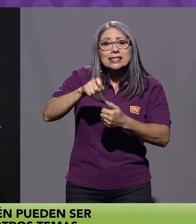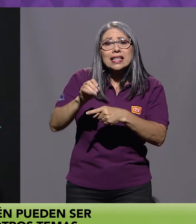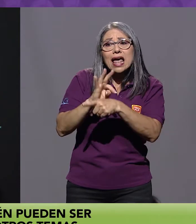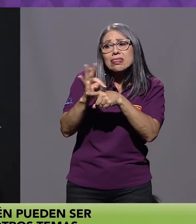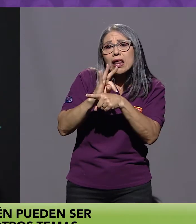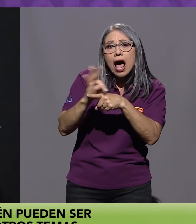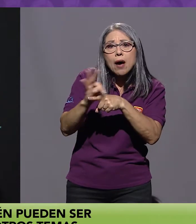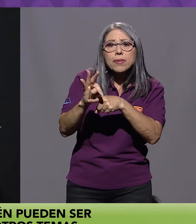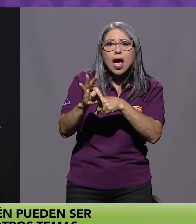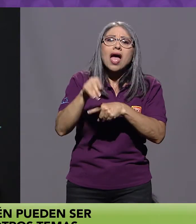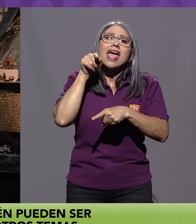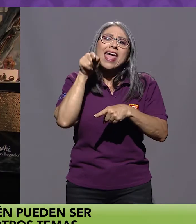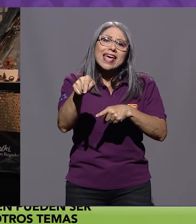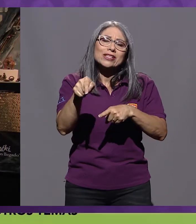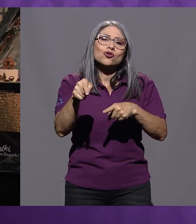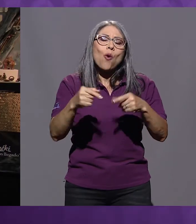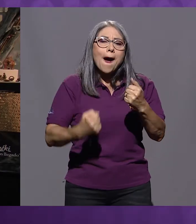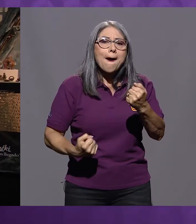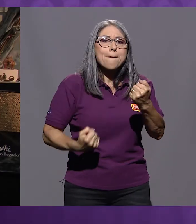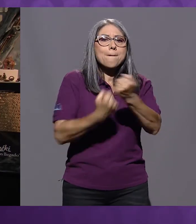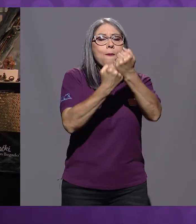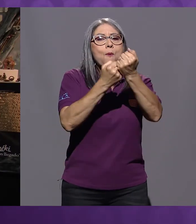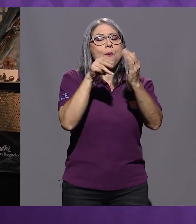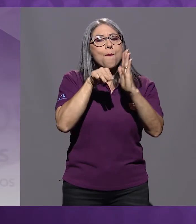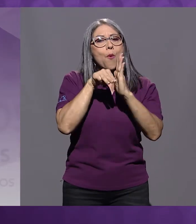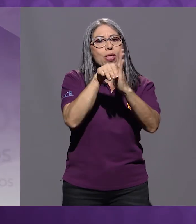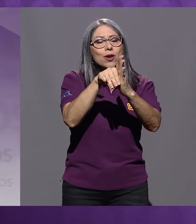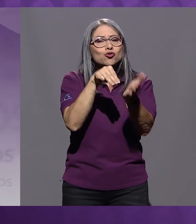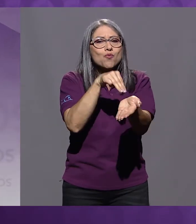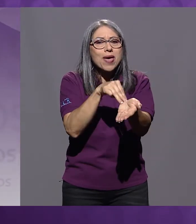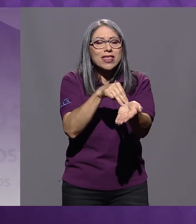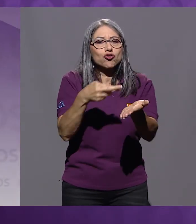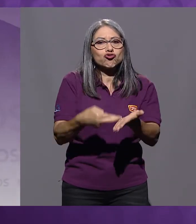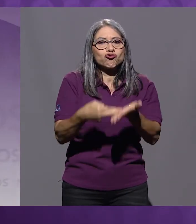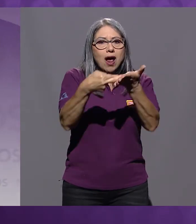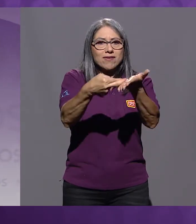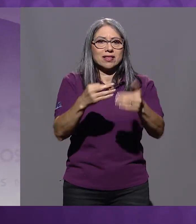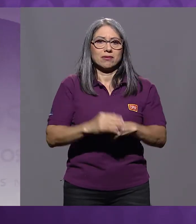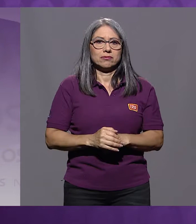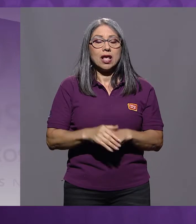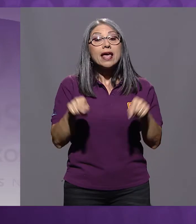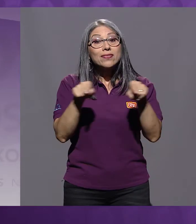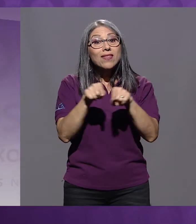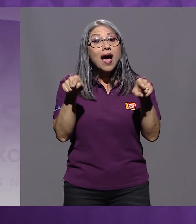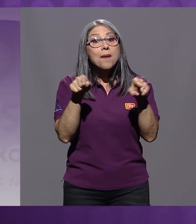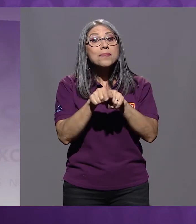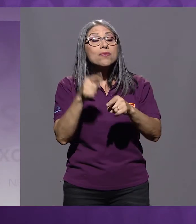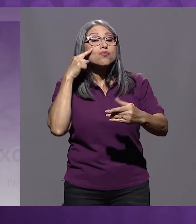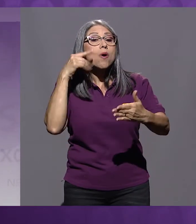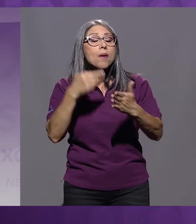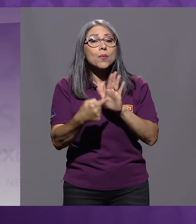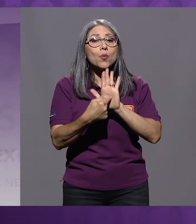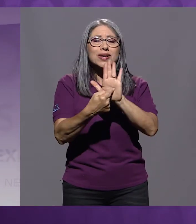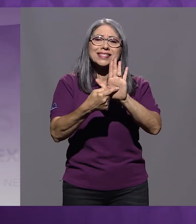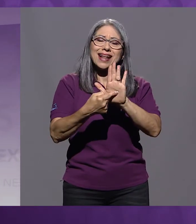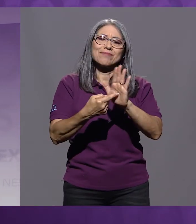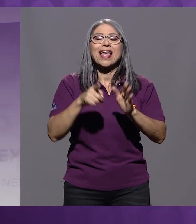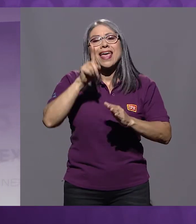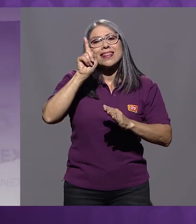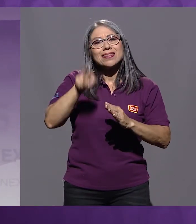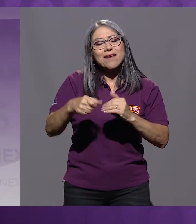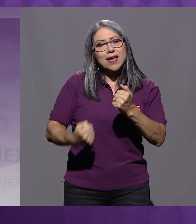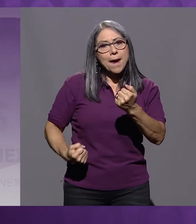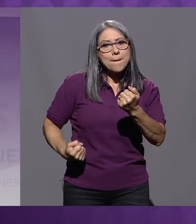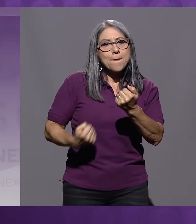refuerza paradigmas médico-rehabilitadores. También pone de manifiesto la necesidad de reforzar la lucha de